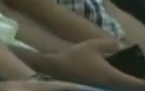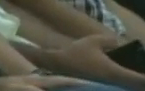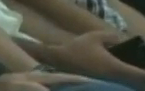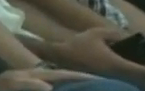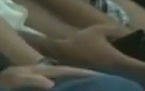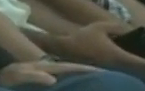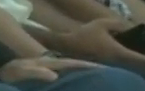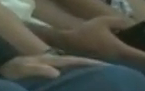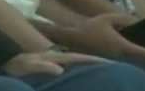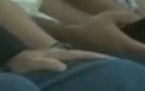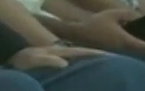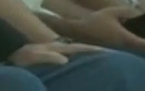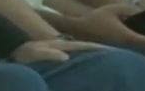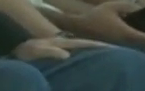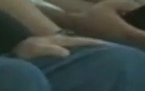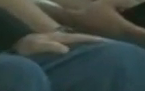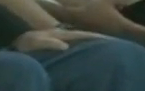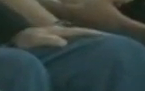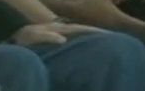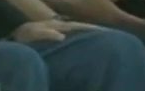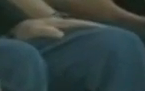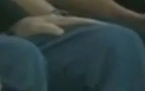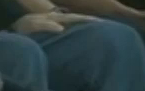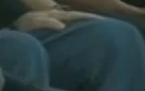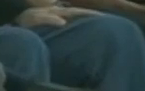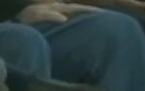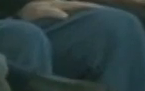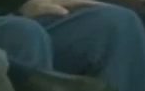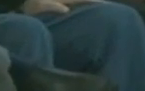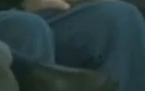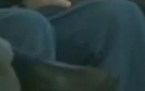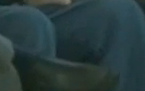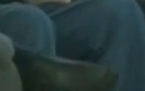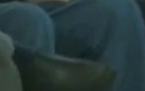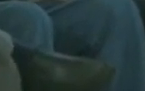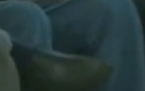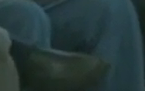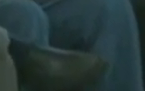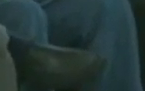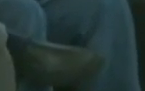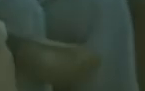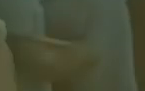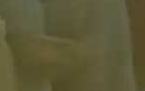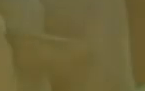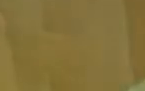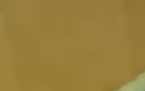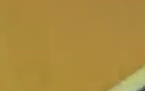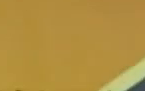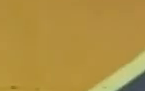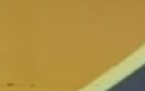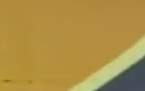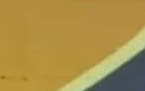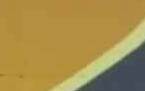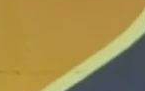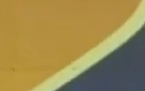Austria, Jesse Chacón, que al imperio no hay que subestimarlo,